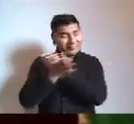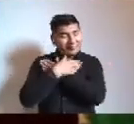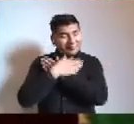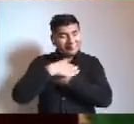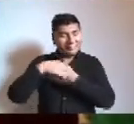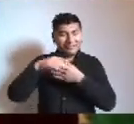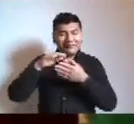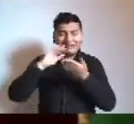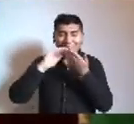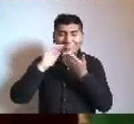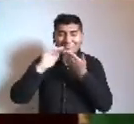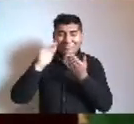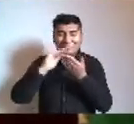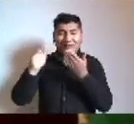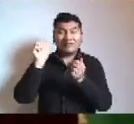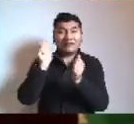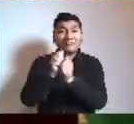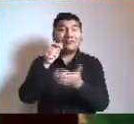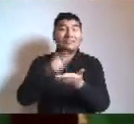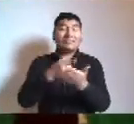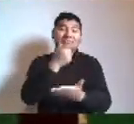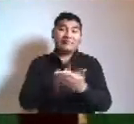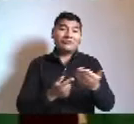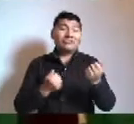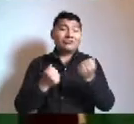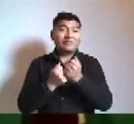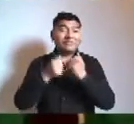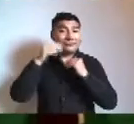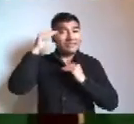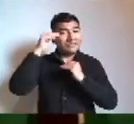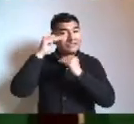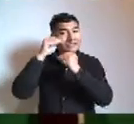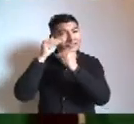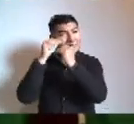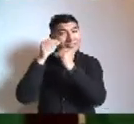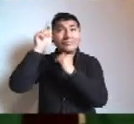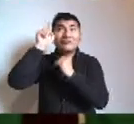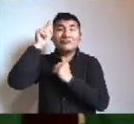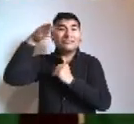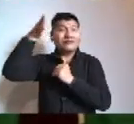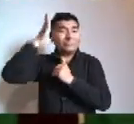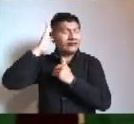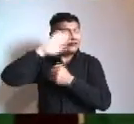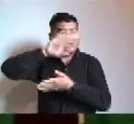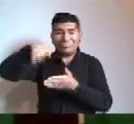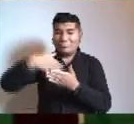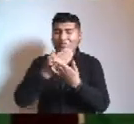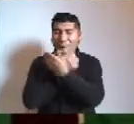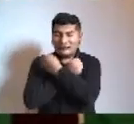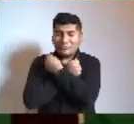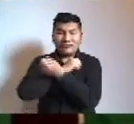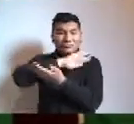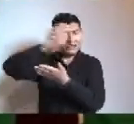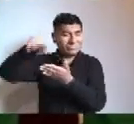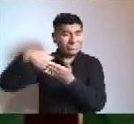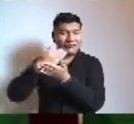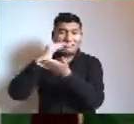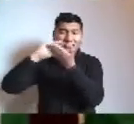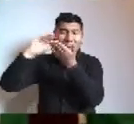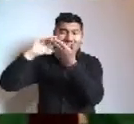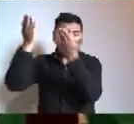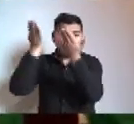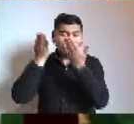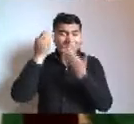reconciliación. Con esa confianza nos acercamos a este Dios, todo amor, todo perdón,